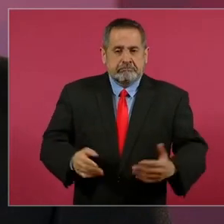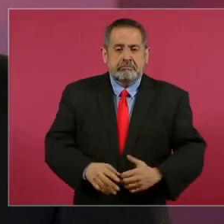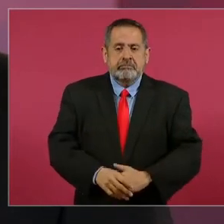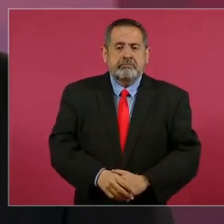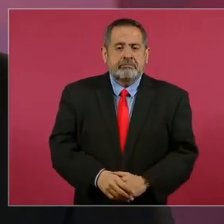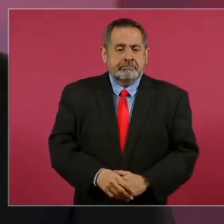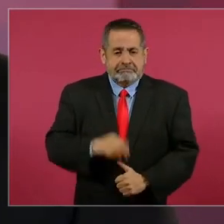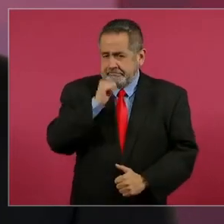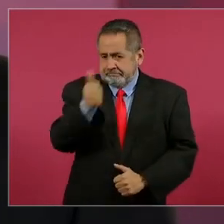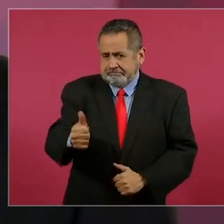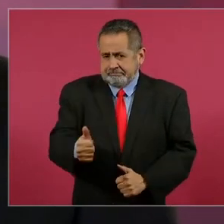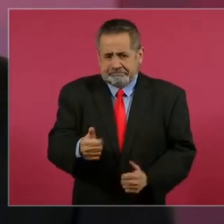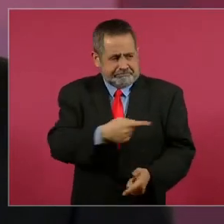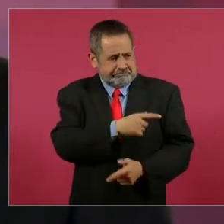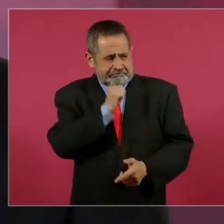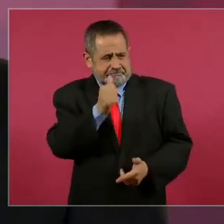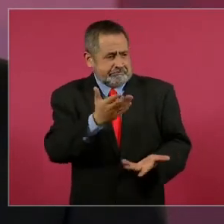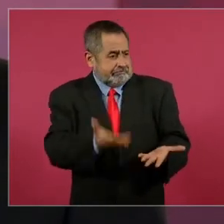Nada.